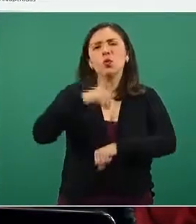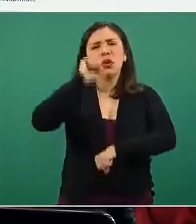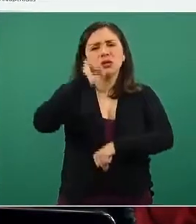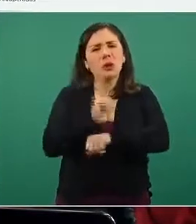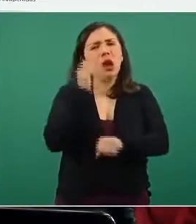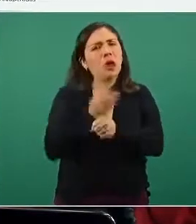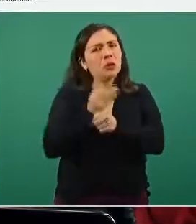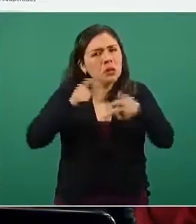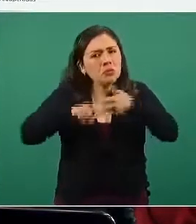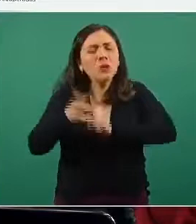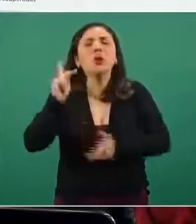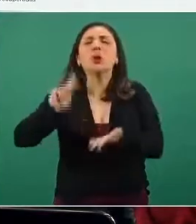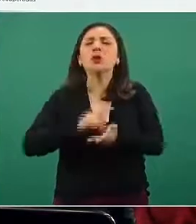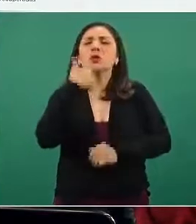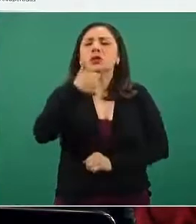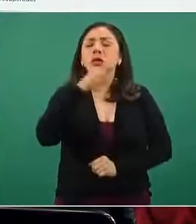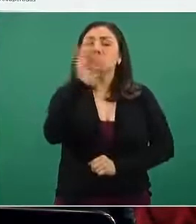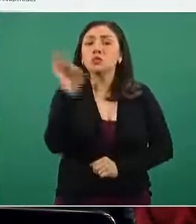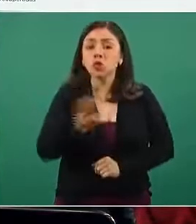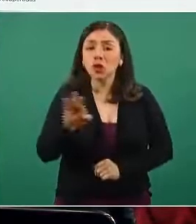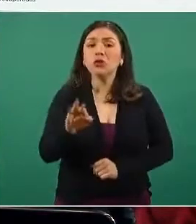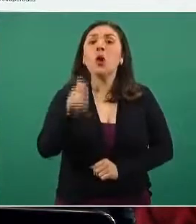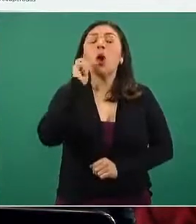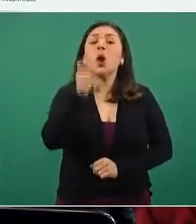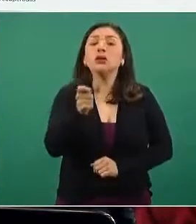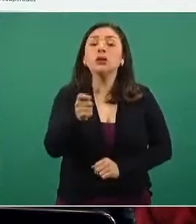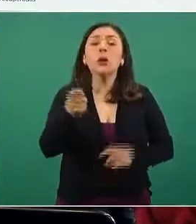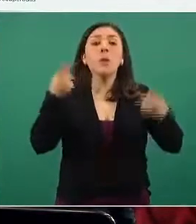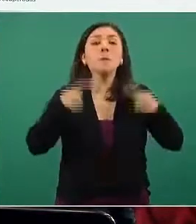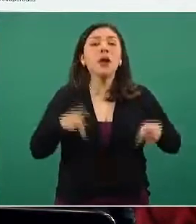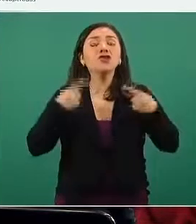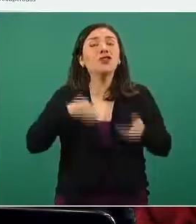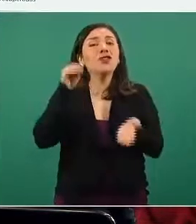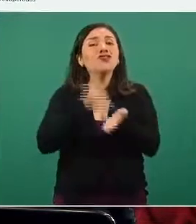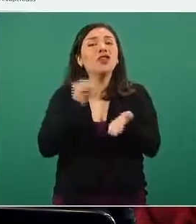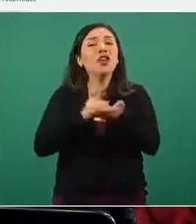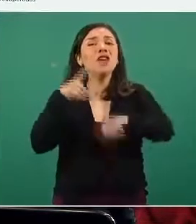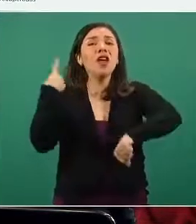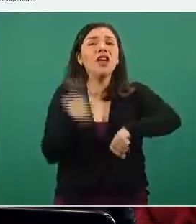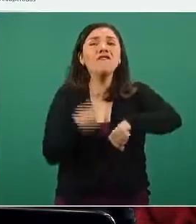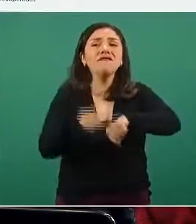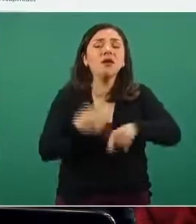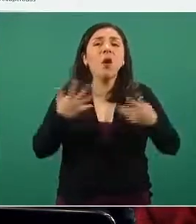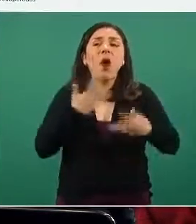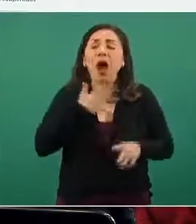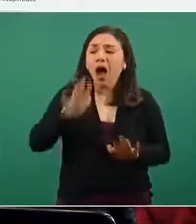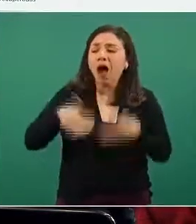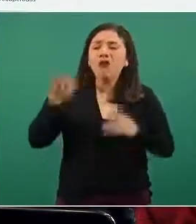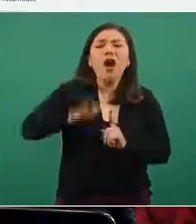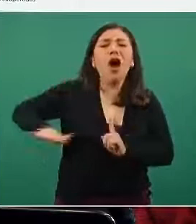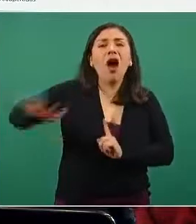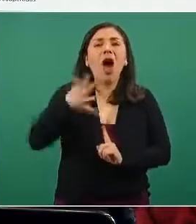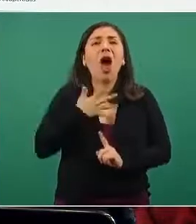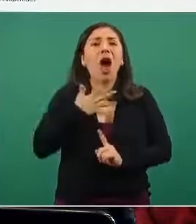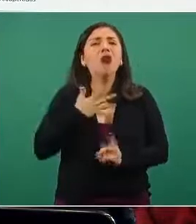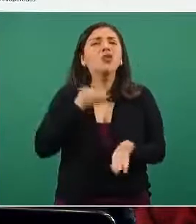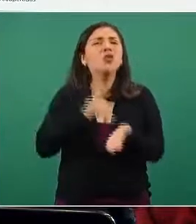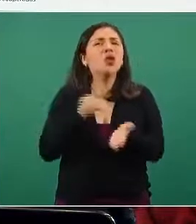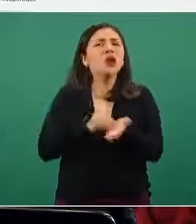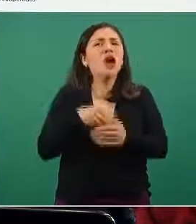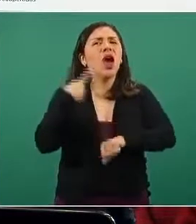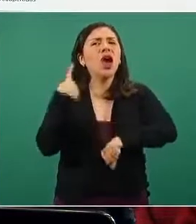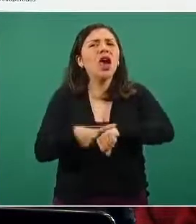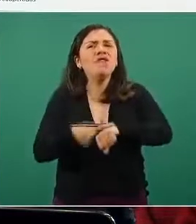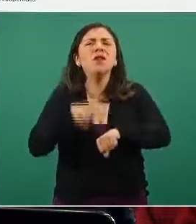esta semana otra vez en un 6%. Los casos activos que se estiman, es decir, la epidemia activa en México, son